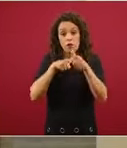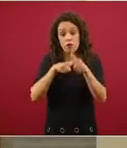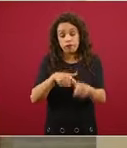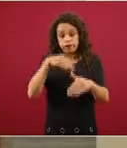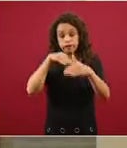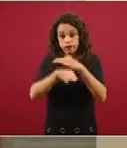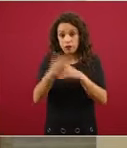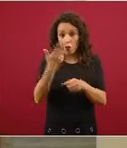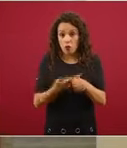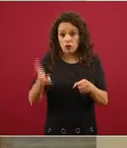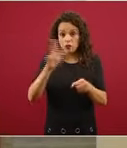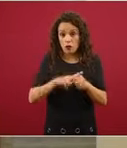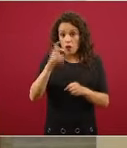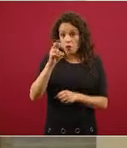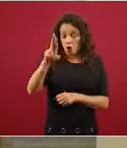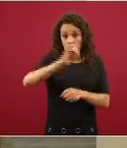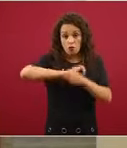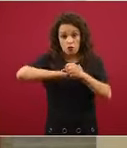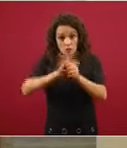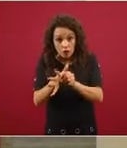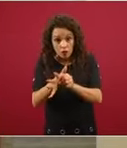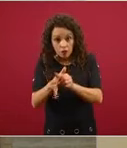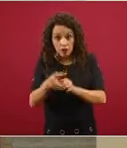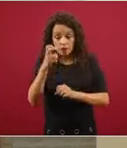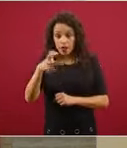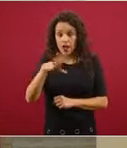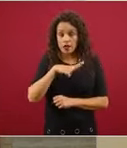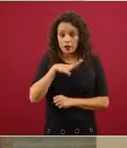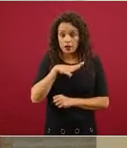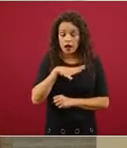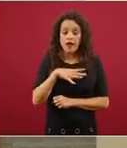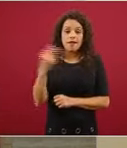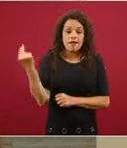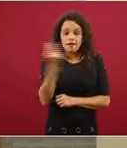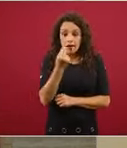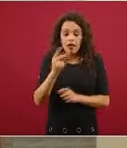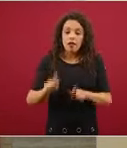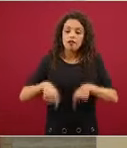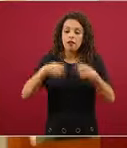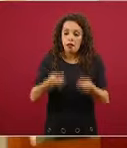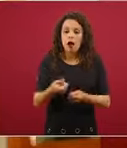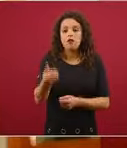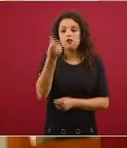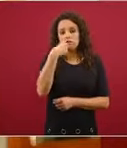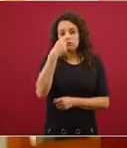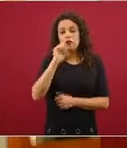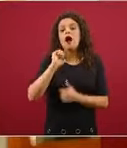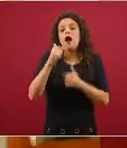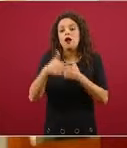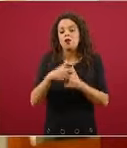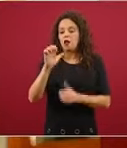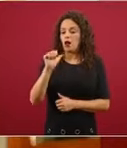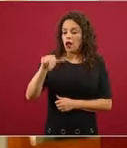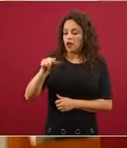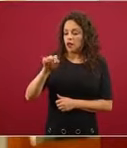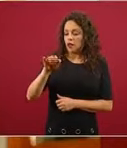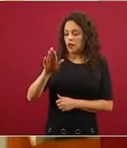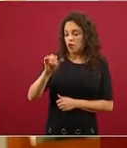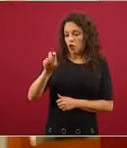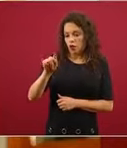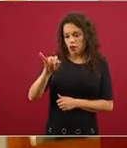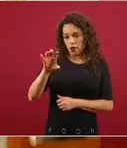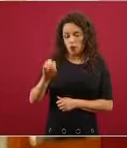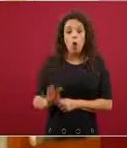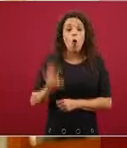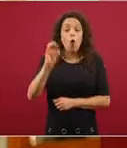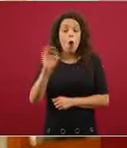por coronavirus y que pudiera presentarse la necesidad de administrar algún antibiótico, o si la persona que presenta